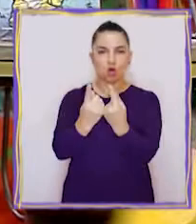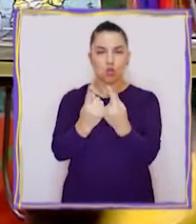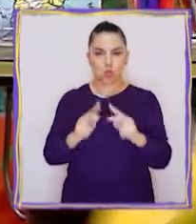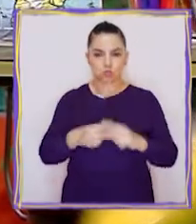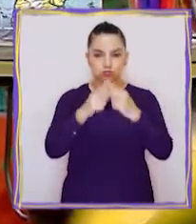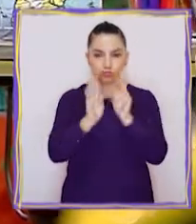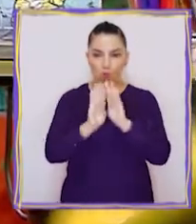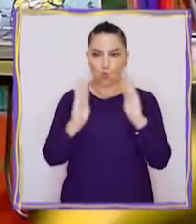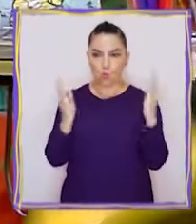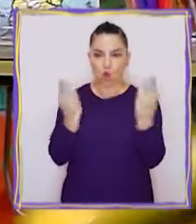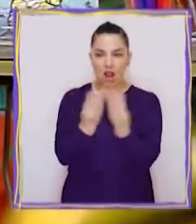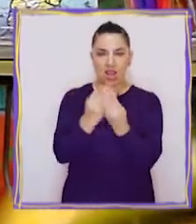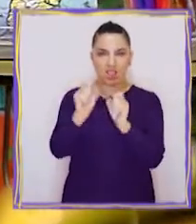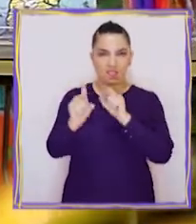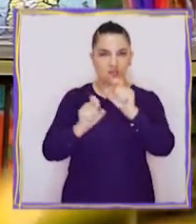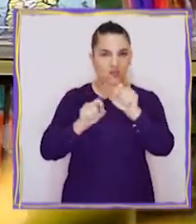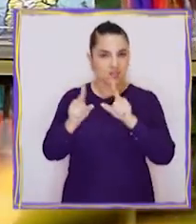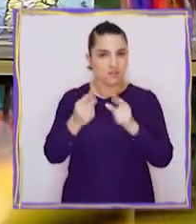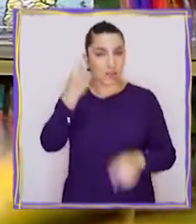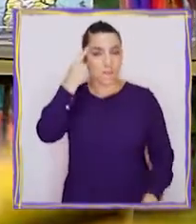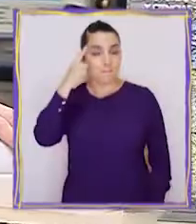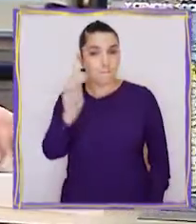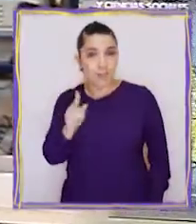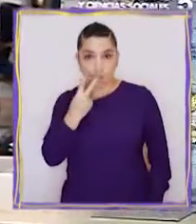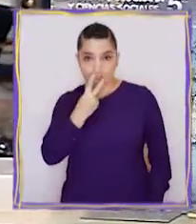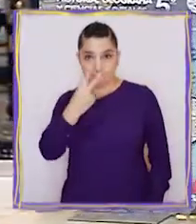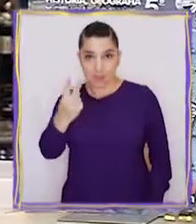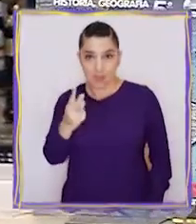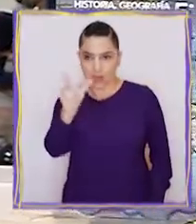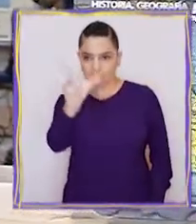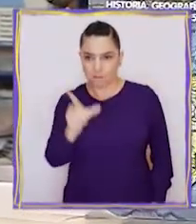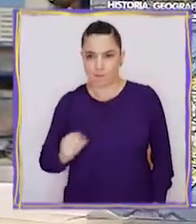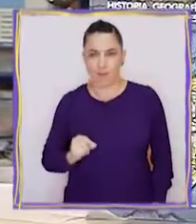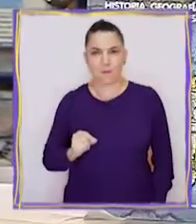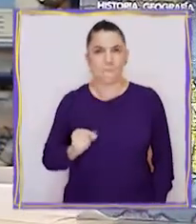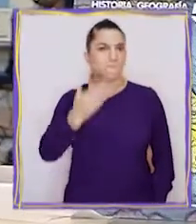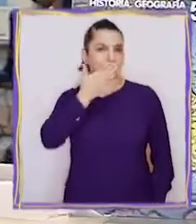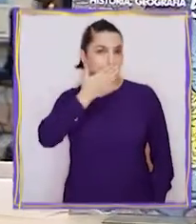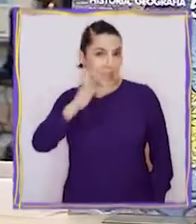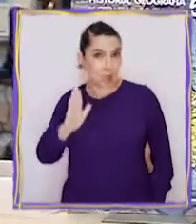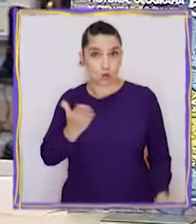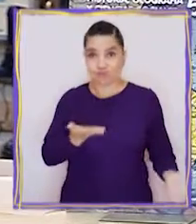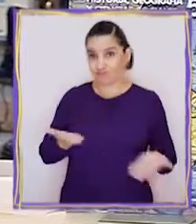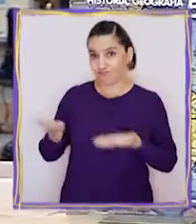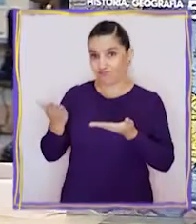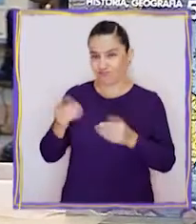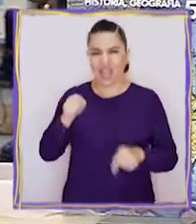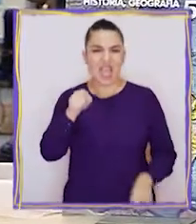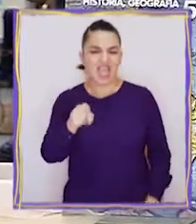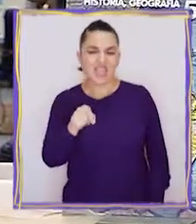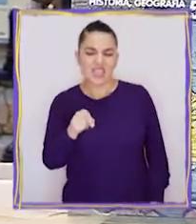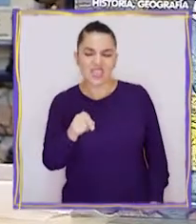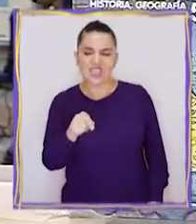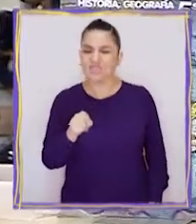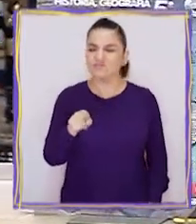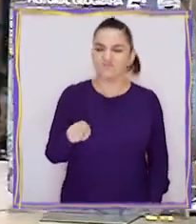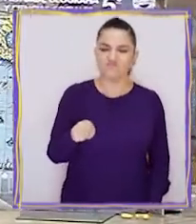con murallas defensivas. Pero miren, este mapa se ve mucho más funcional. Aquí